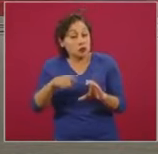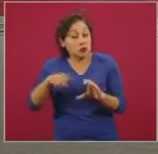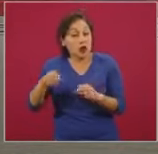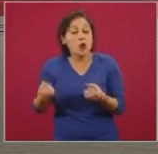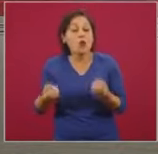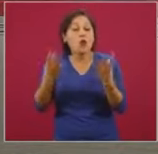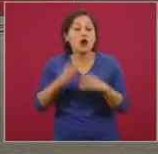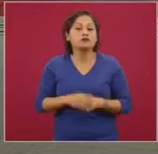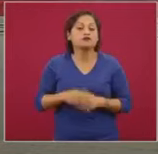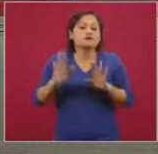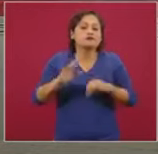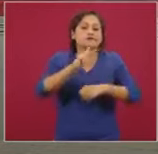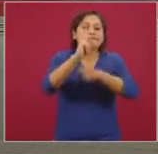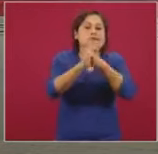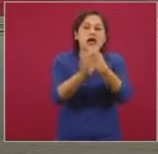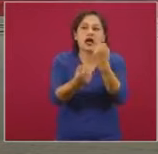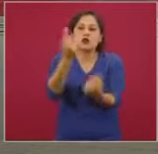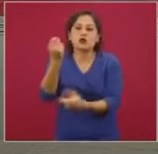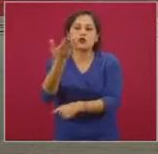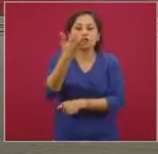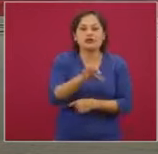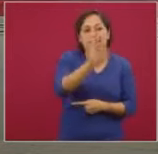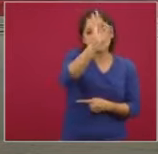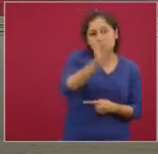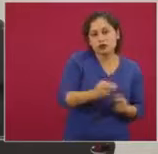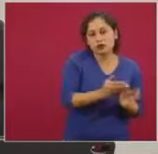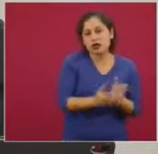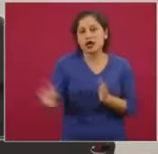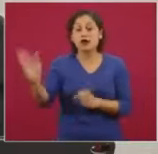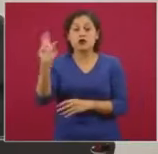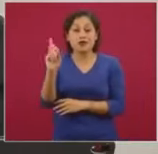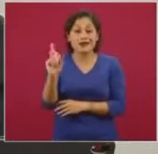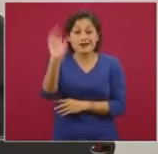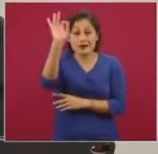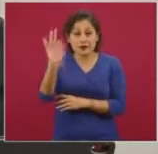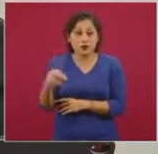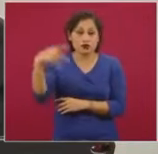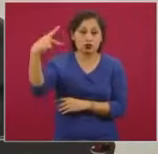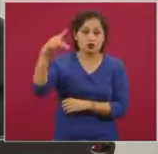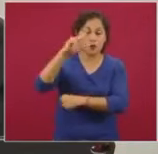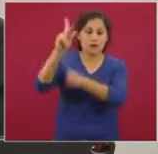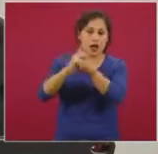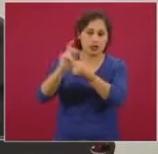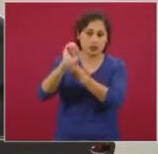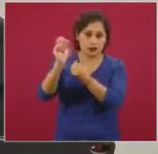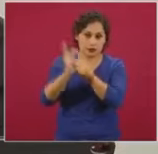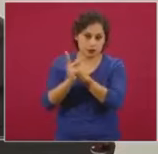más o menos desde 10% hasta 30% en los países europeos,